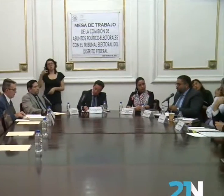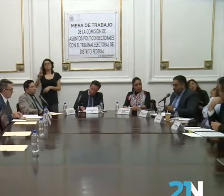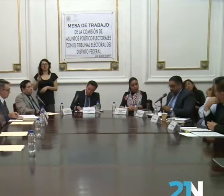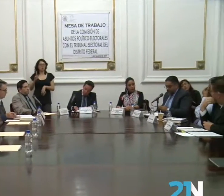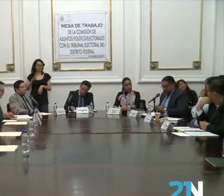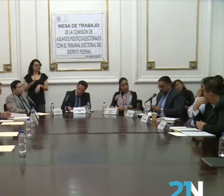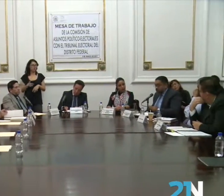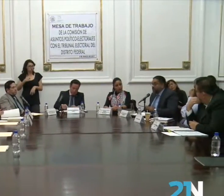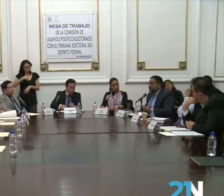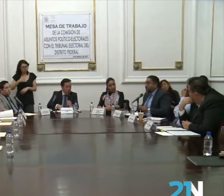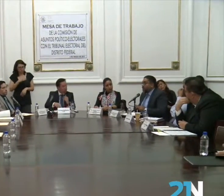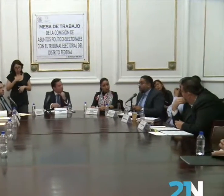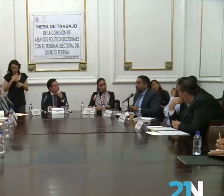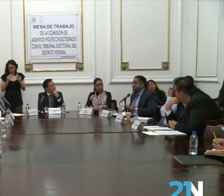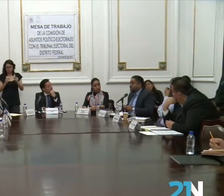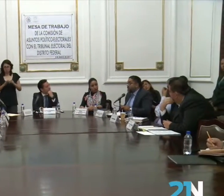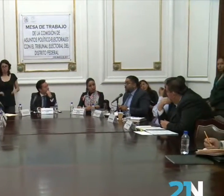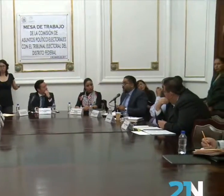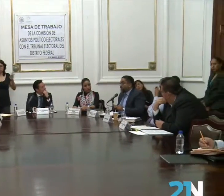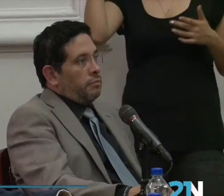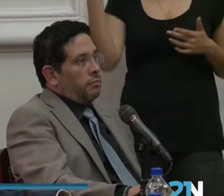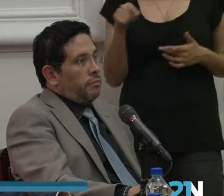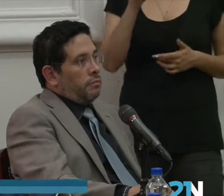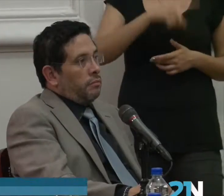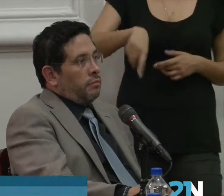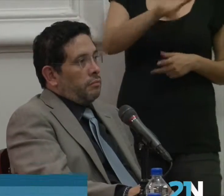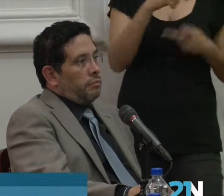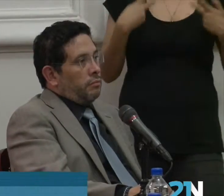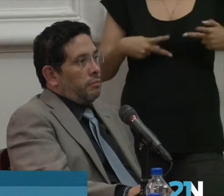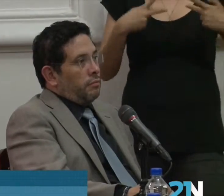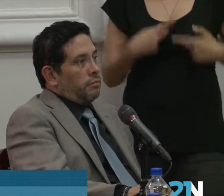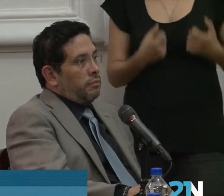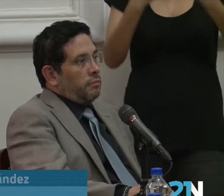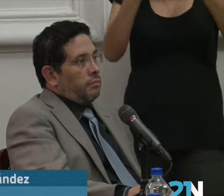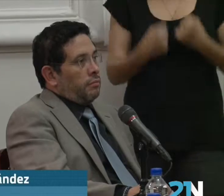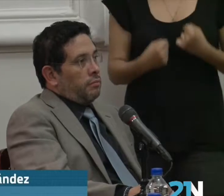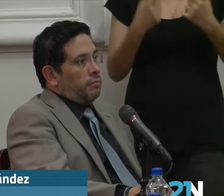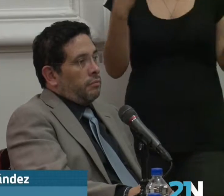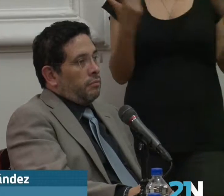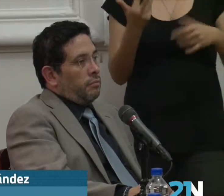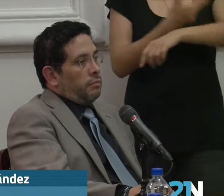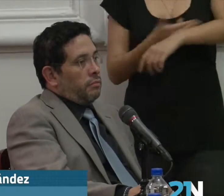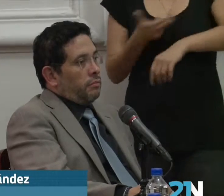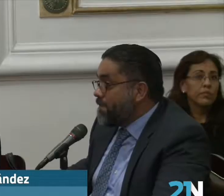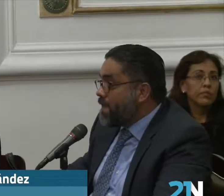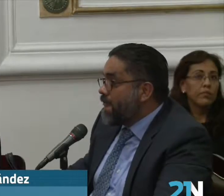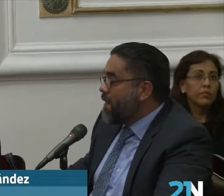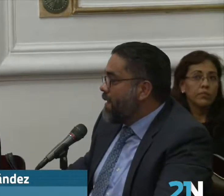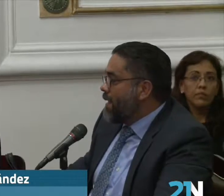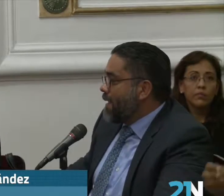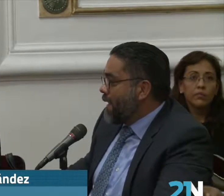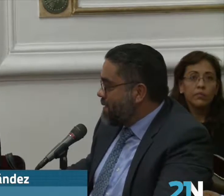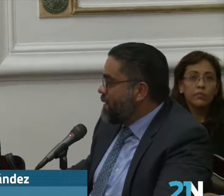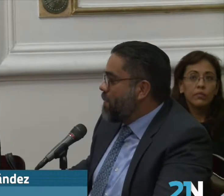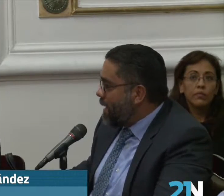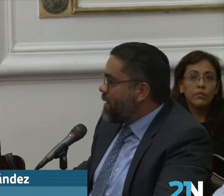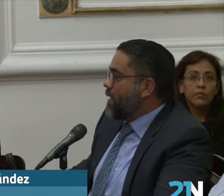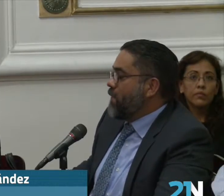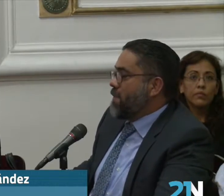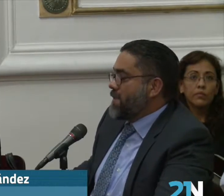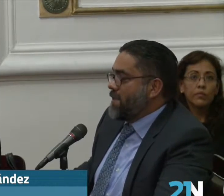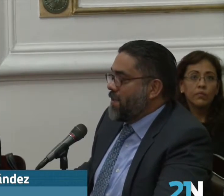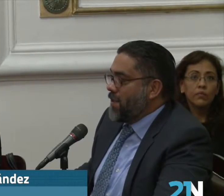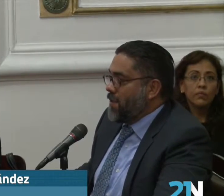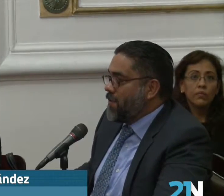Magistrados del Tribunal Electoral local propusieron crear una defensoría que apoye a los grupos en situación de vulnerabilidad y que decidan impugnar ante este